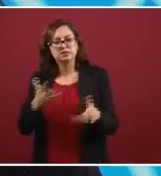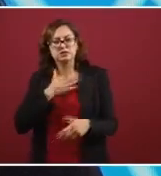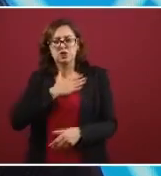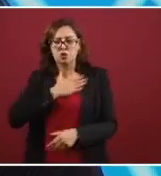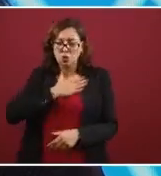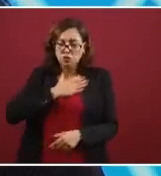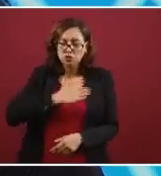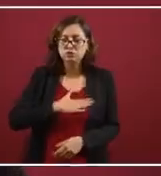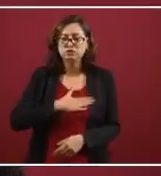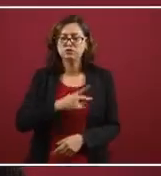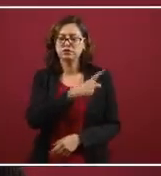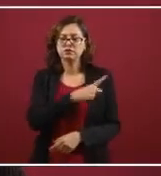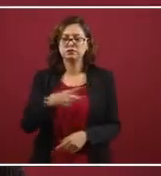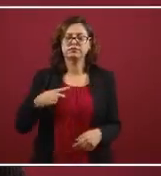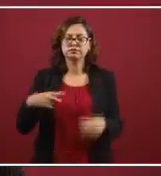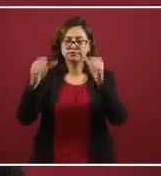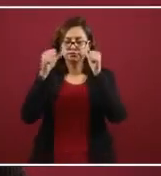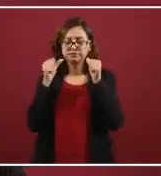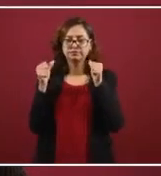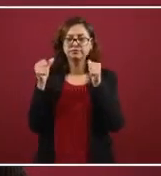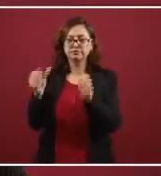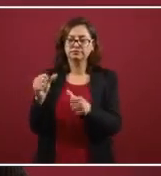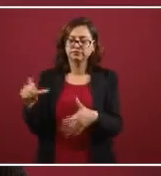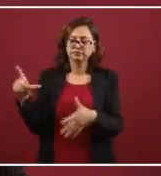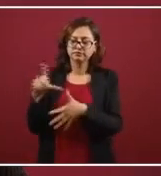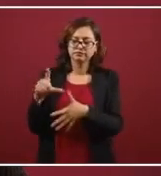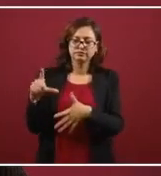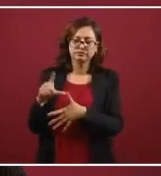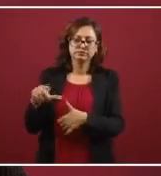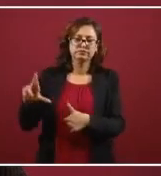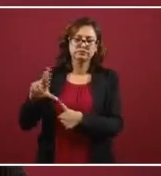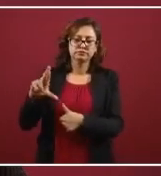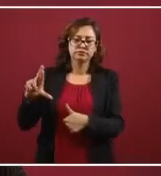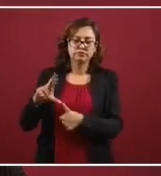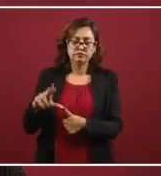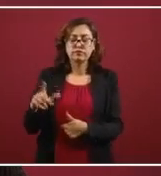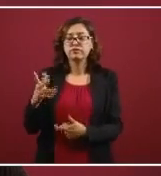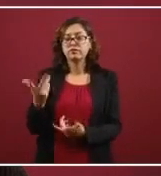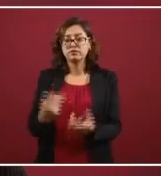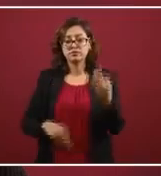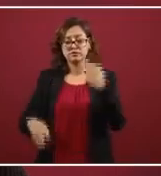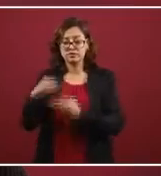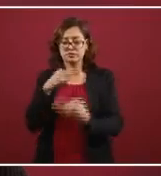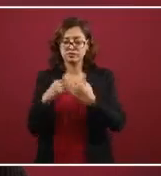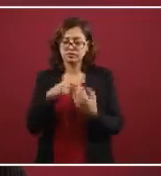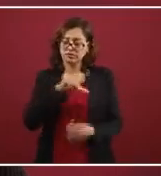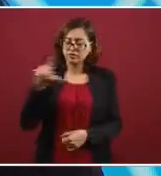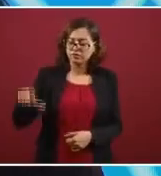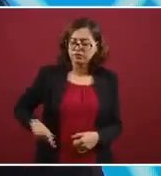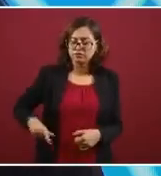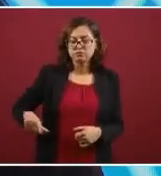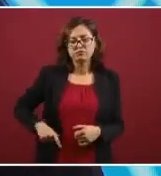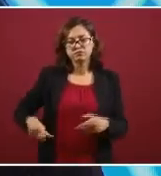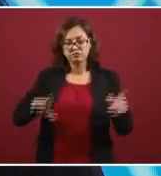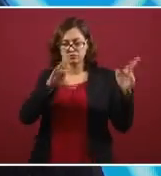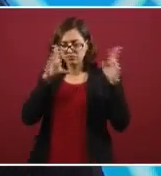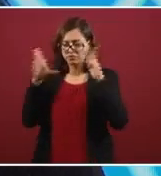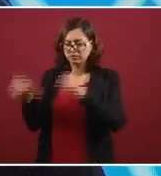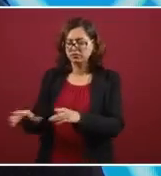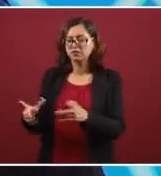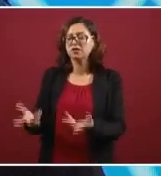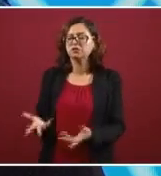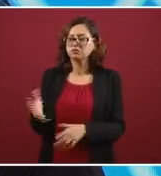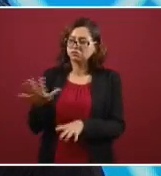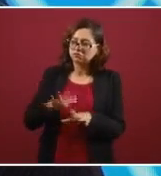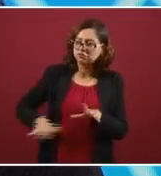el Caribe, que los gobiernos latinoamericanos construyan estados de bienestar y dejen atrás las políticas